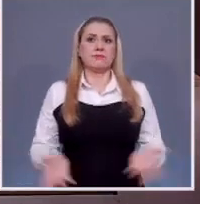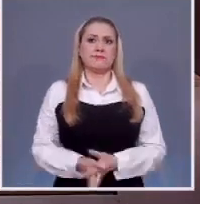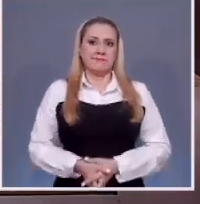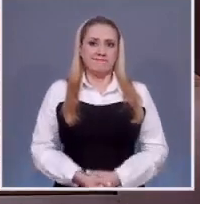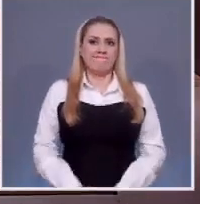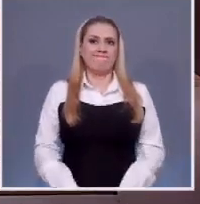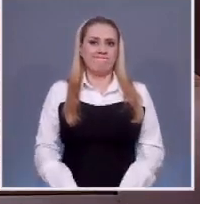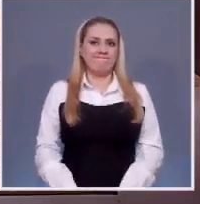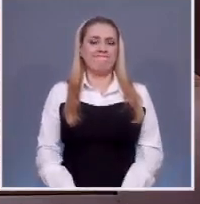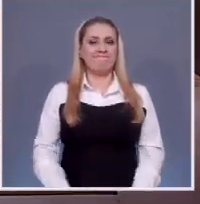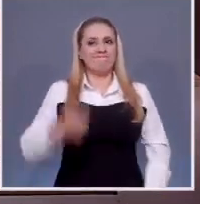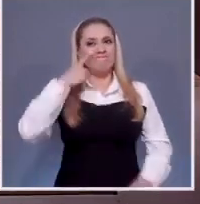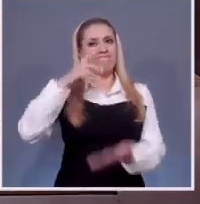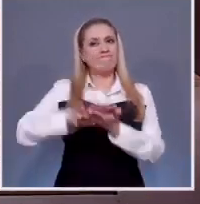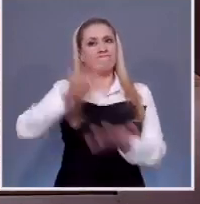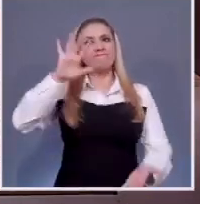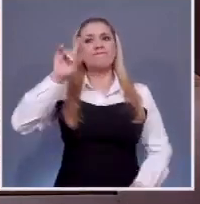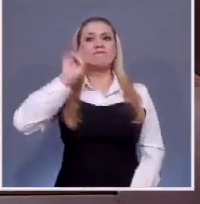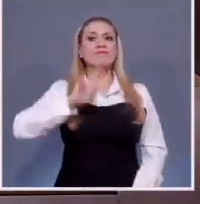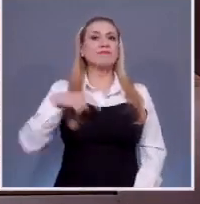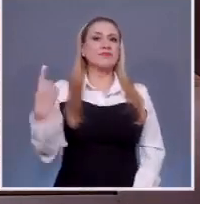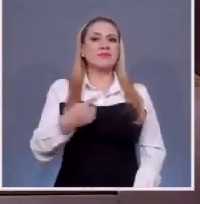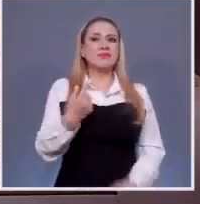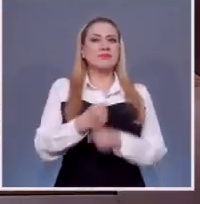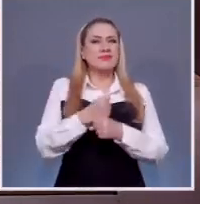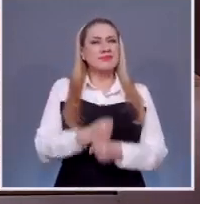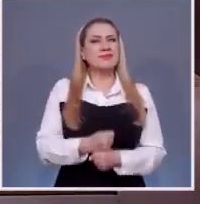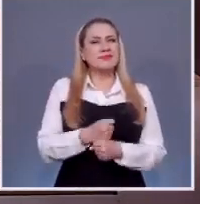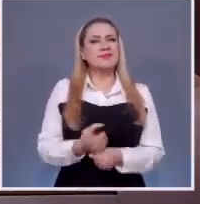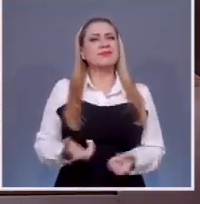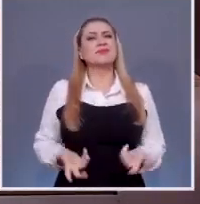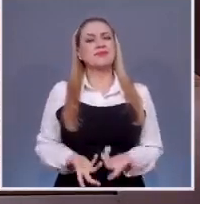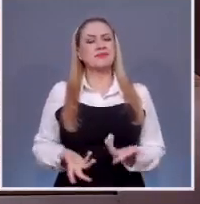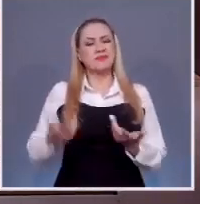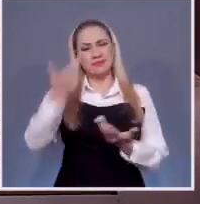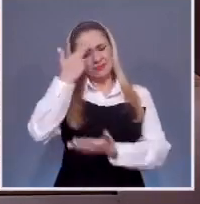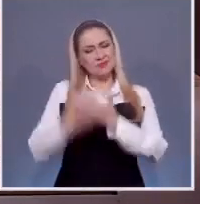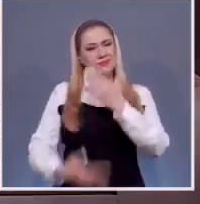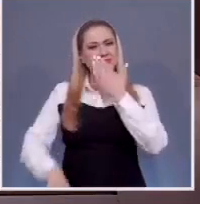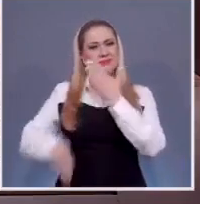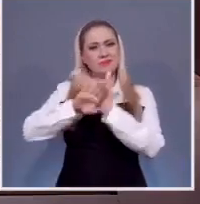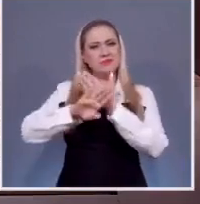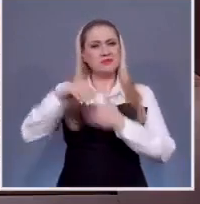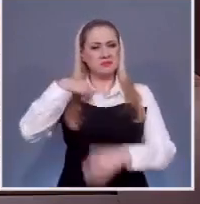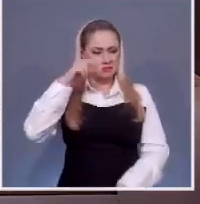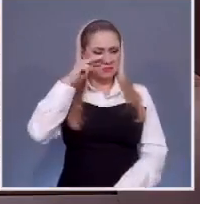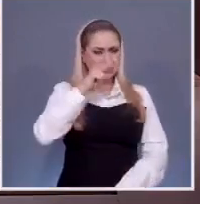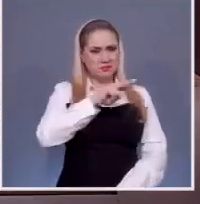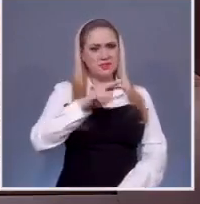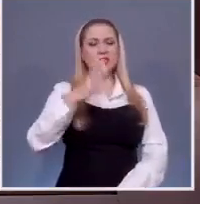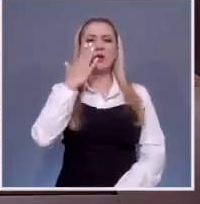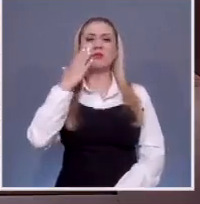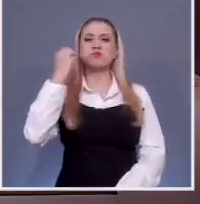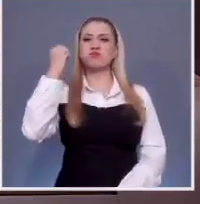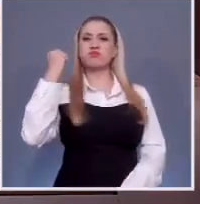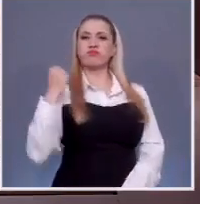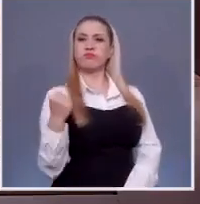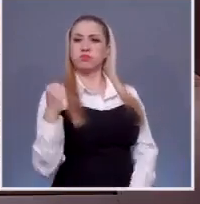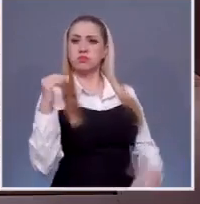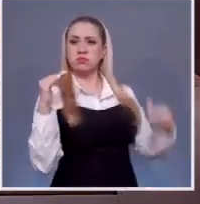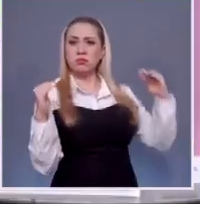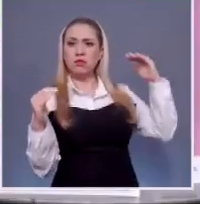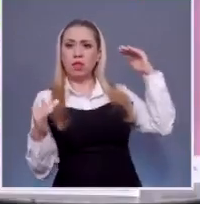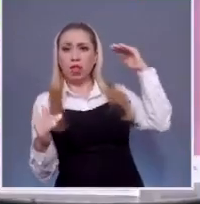la violencia de género desafortunadamente se encuentra muy normalizada. Hemos convivido con los machismos cotidianos y creo que eso